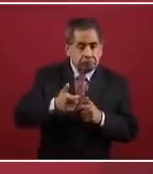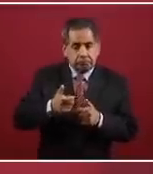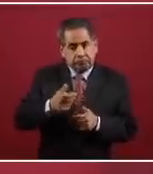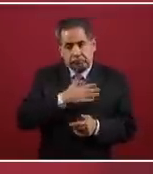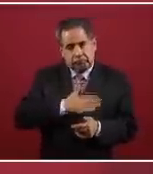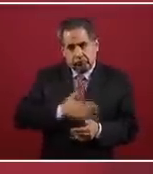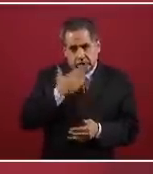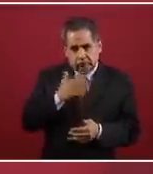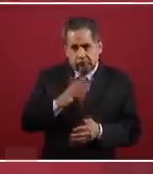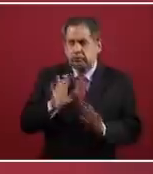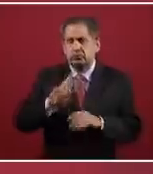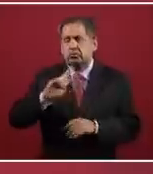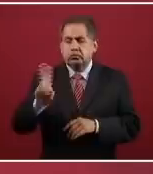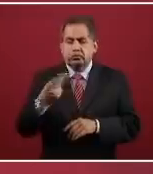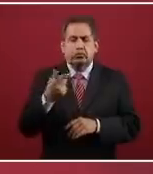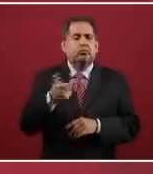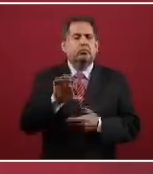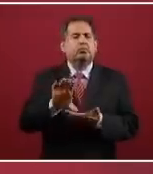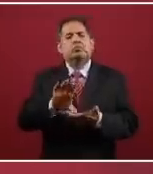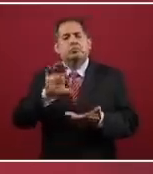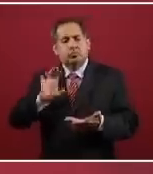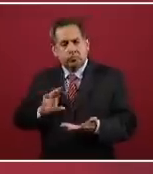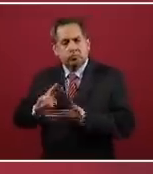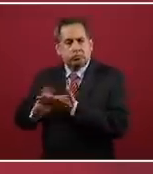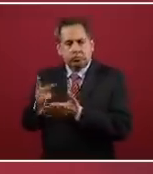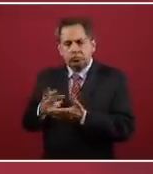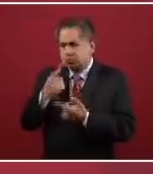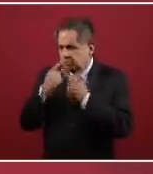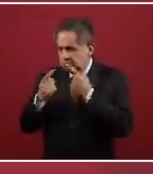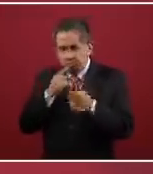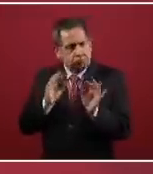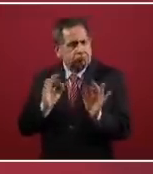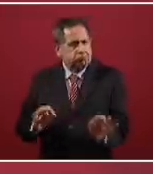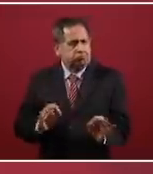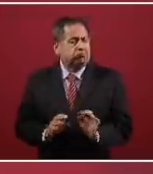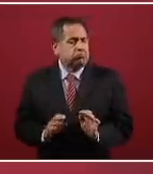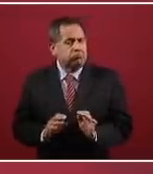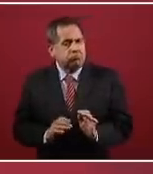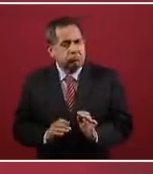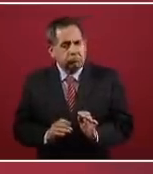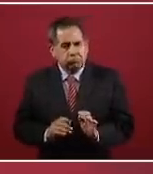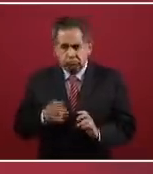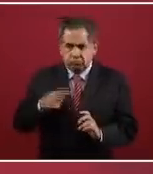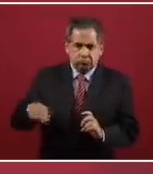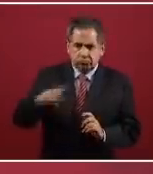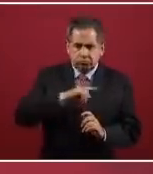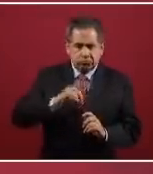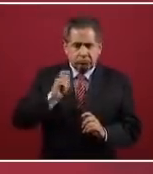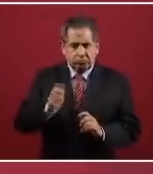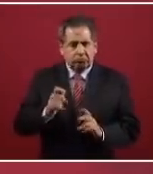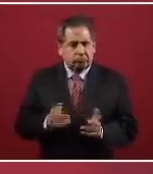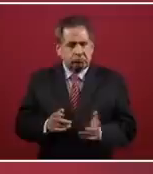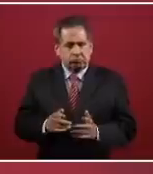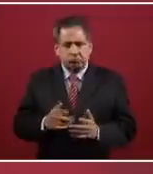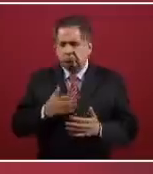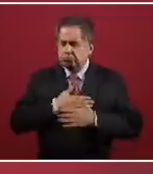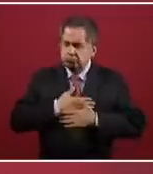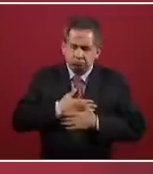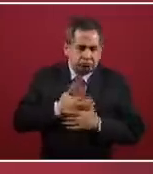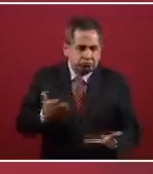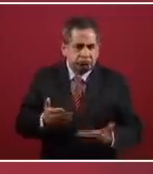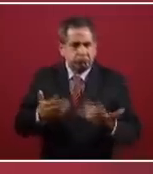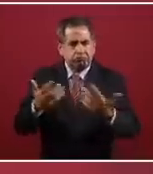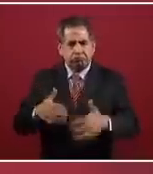indebidos, bueno, se plantearon también en la discusión y hubo una absoluta buena voluntad de